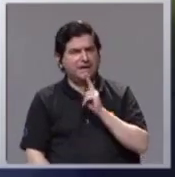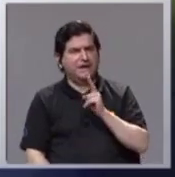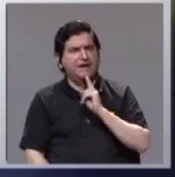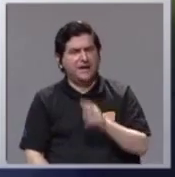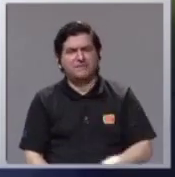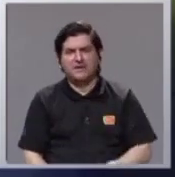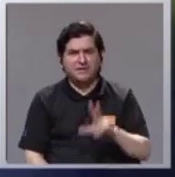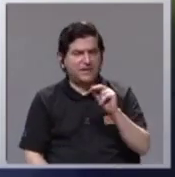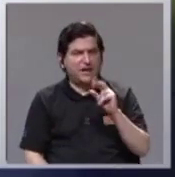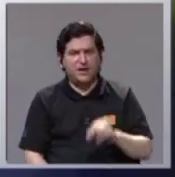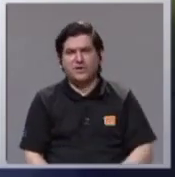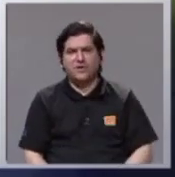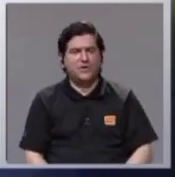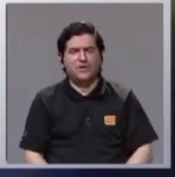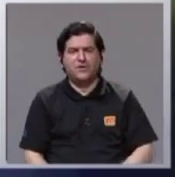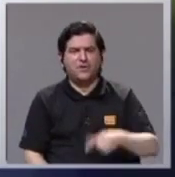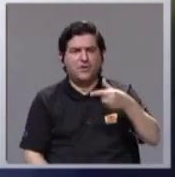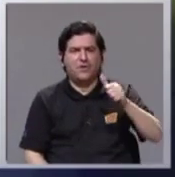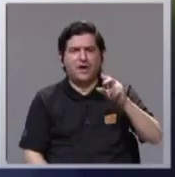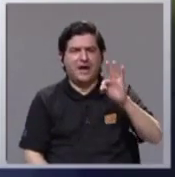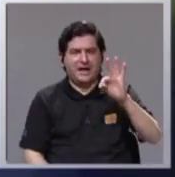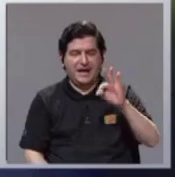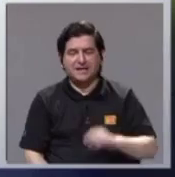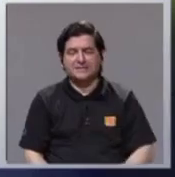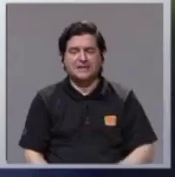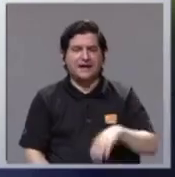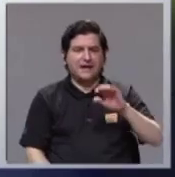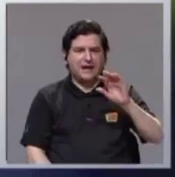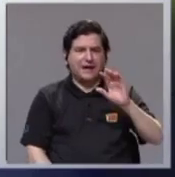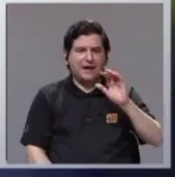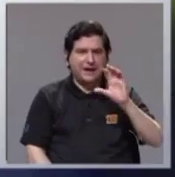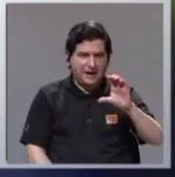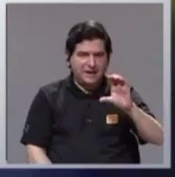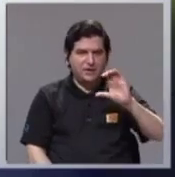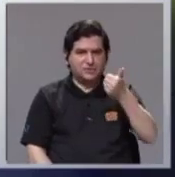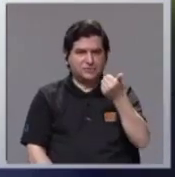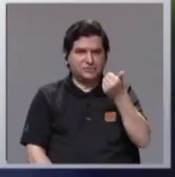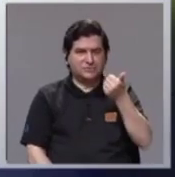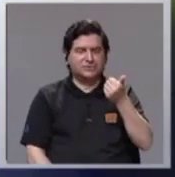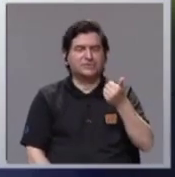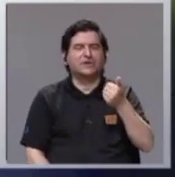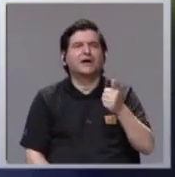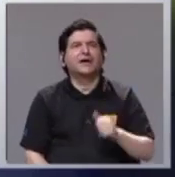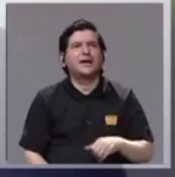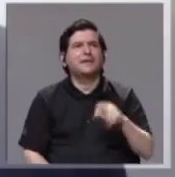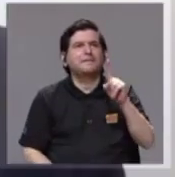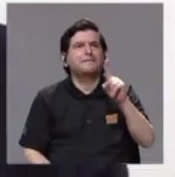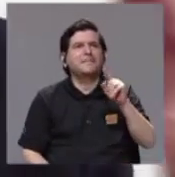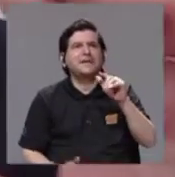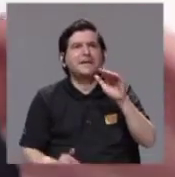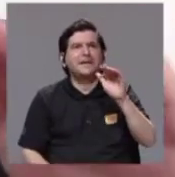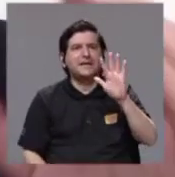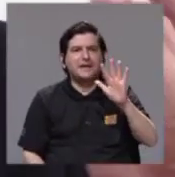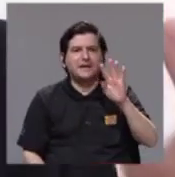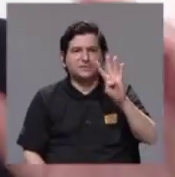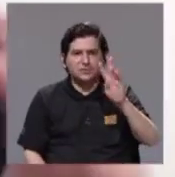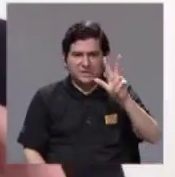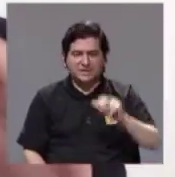1543 porque había destruido su ciudad de nacimiento por completo. Regresó a Bruselas. Pero